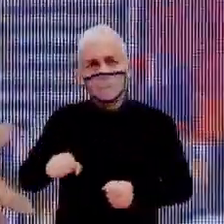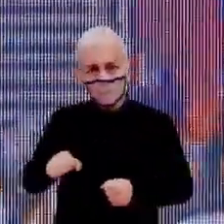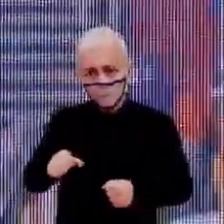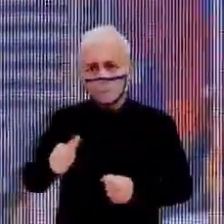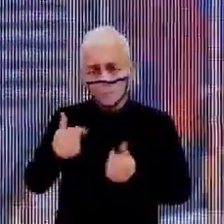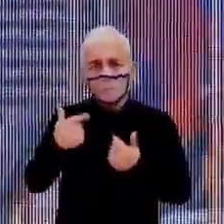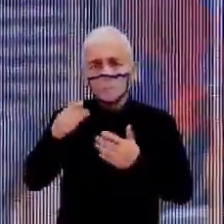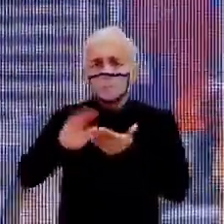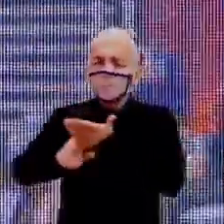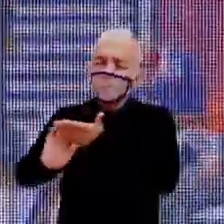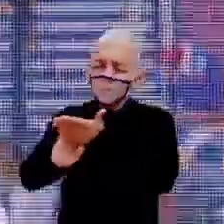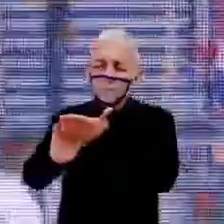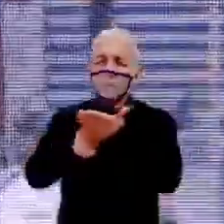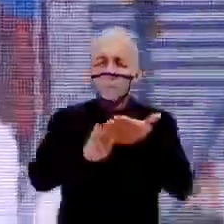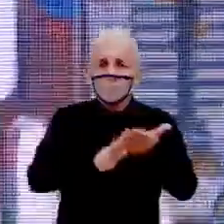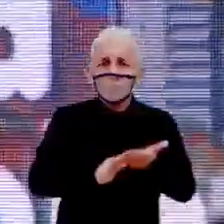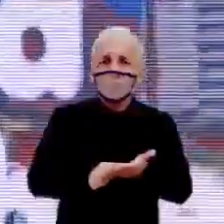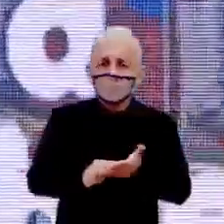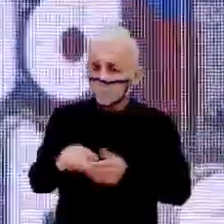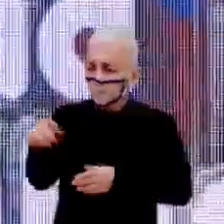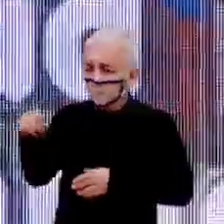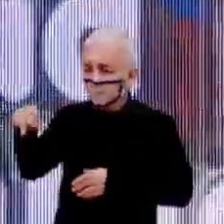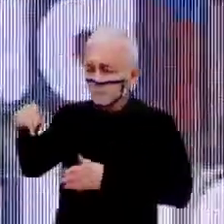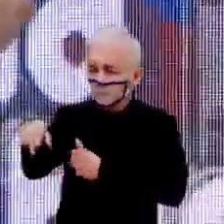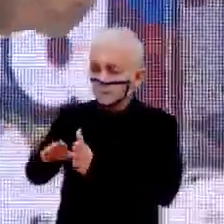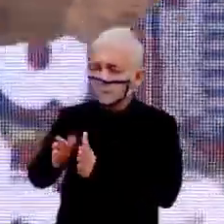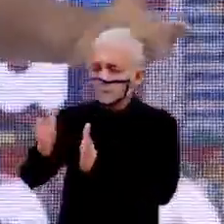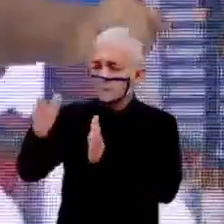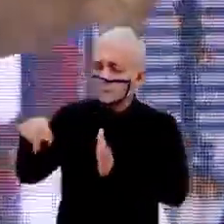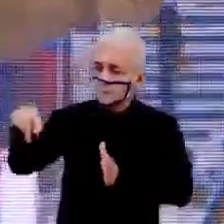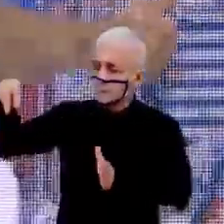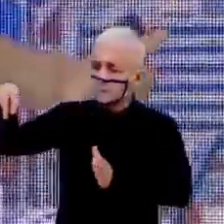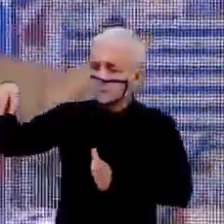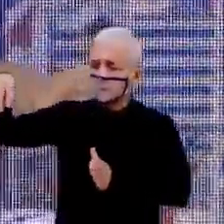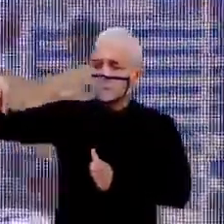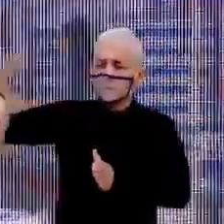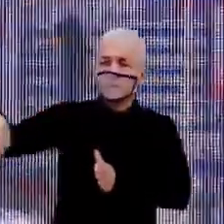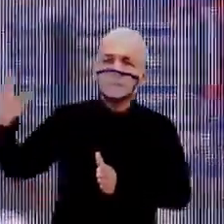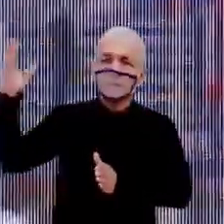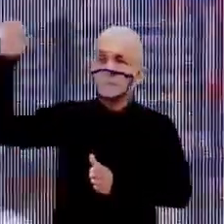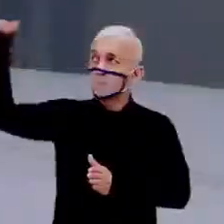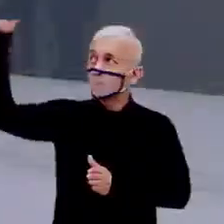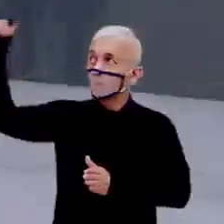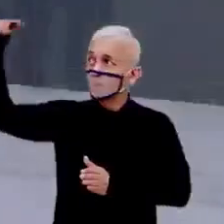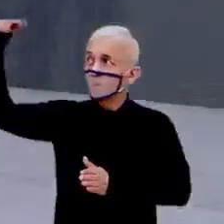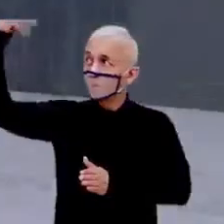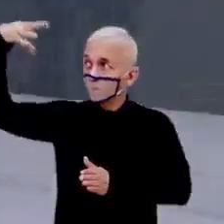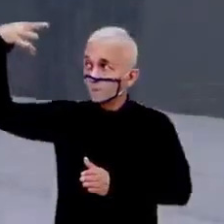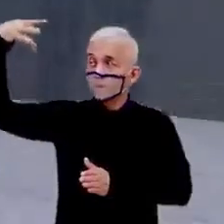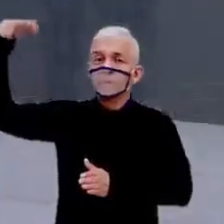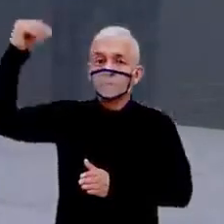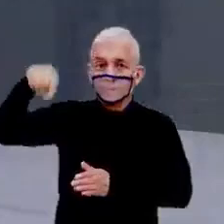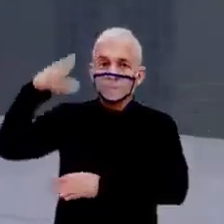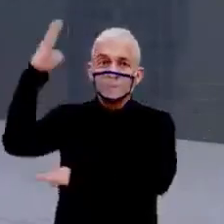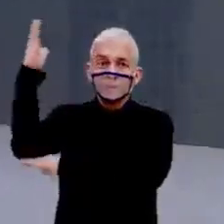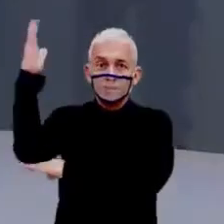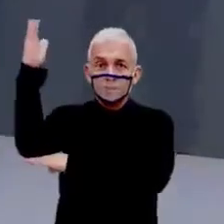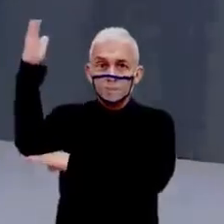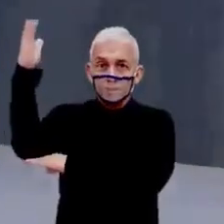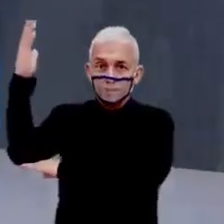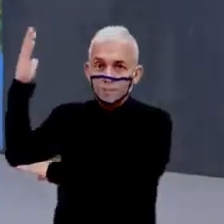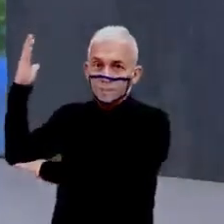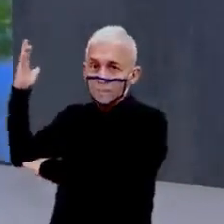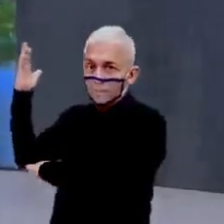alternativa. Además de eso, el andén que proponemos es un andén arborizado, un andén iluminado, vamos a ganar en